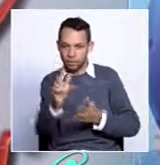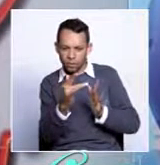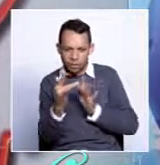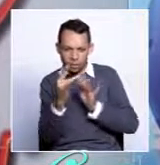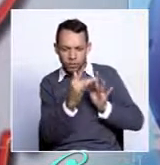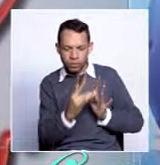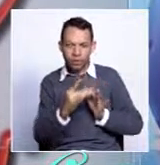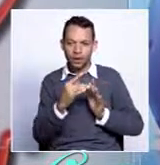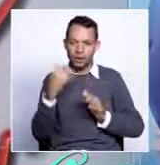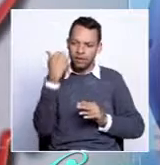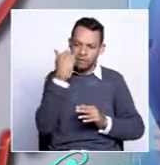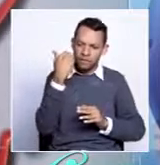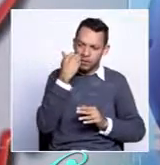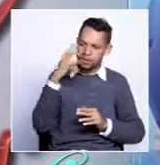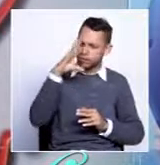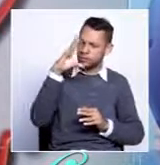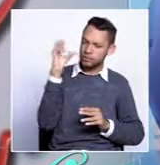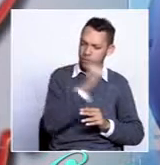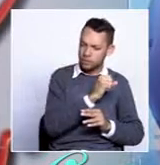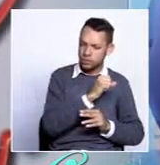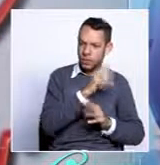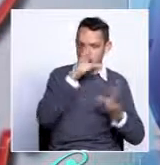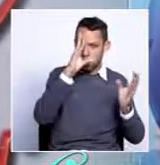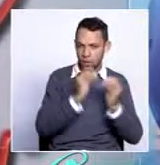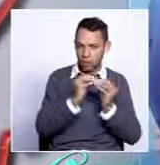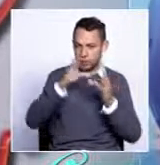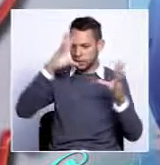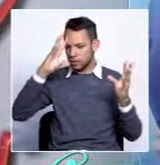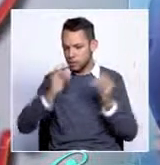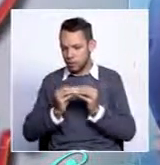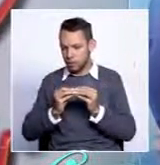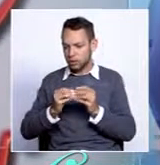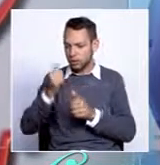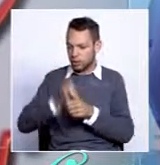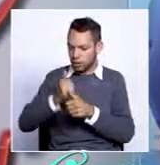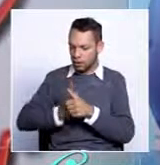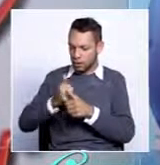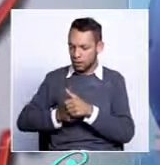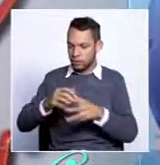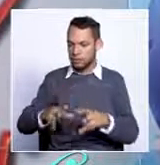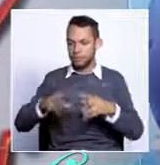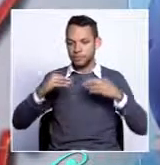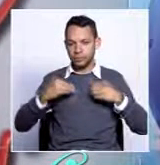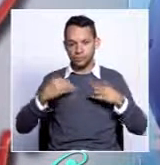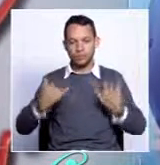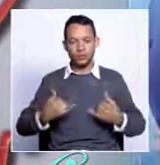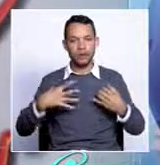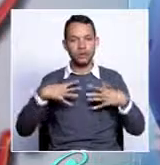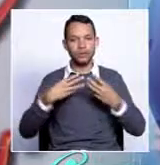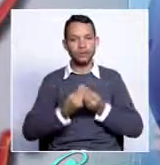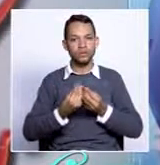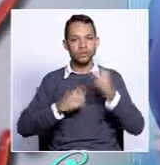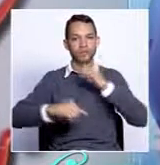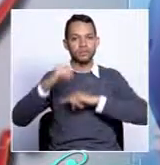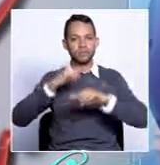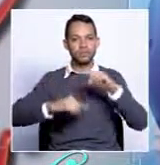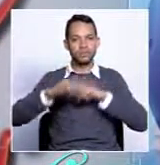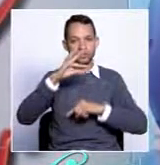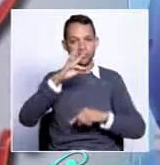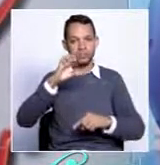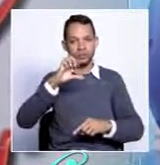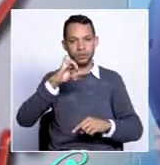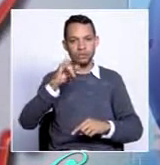de la enfermedad y el compromiso que cada uno de nosotros debe de tener con ella este programa usted lo pueden ver en tele islas a las cuatro